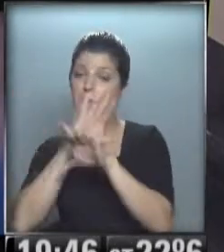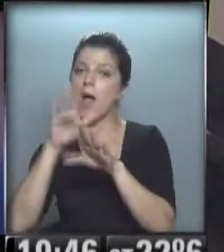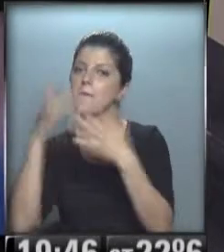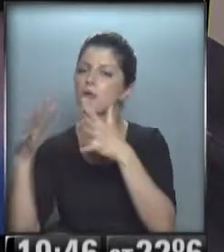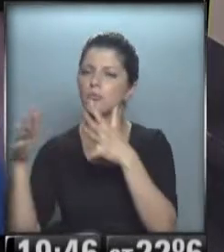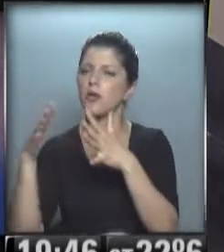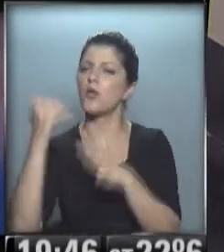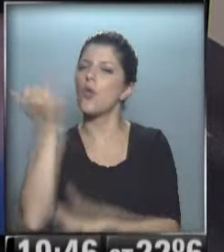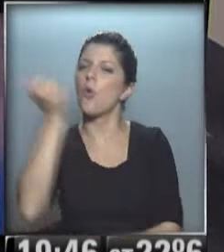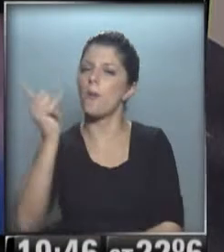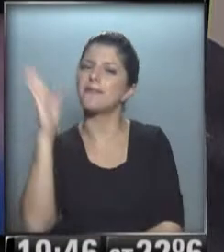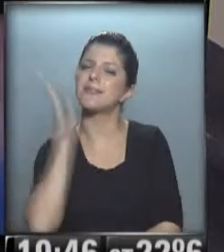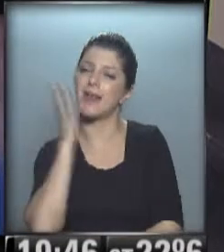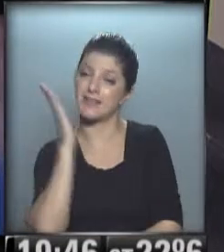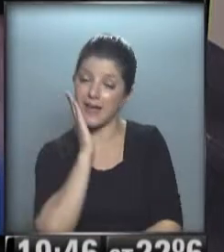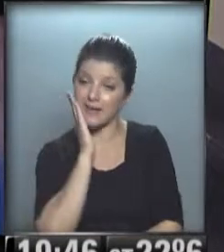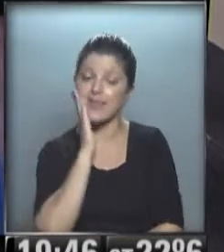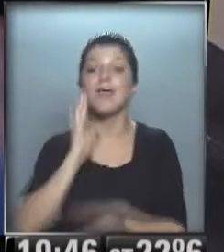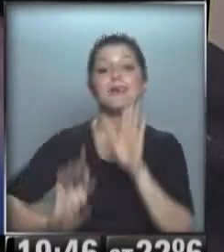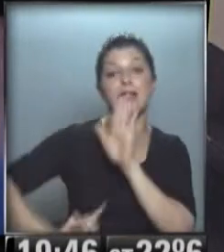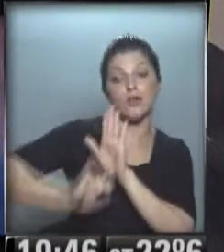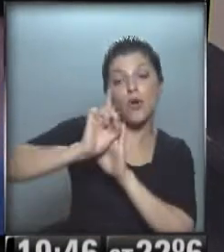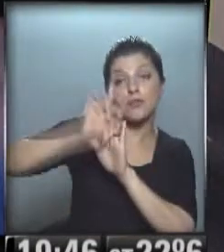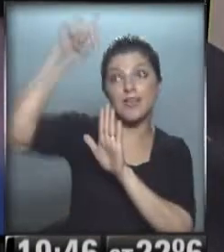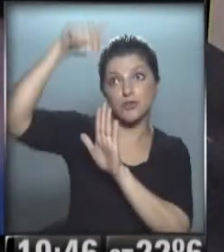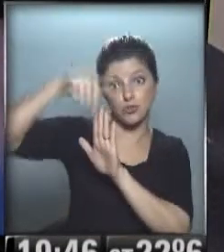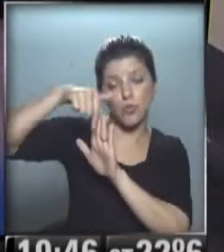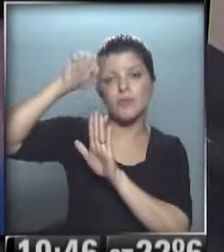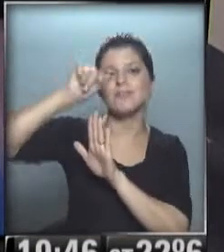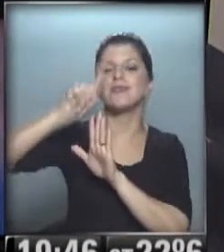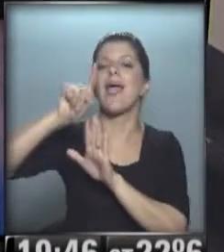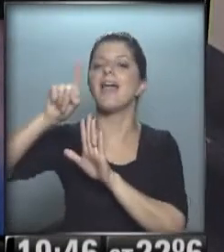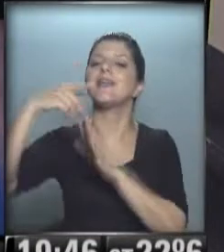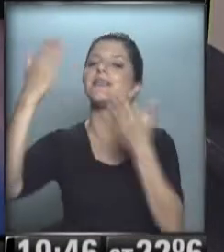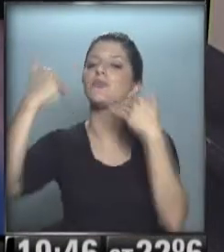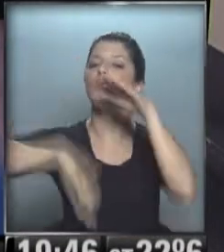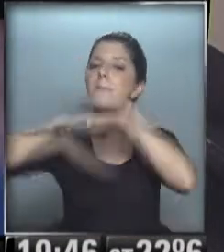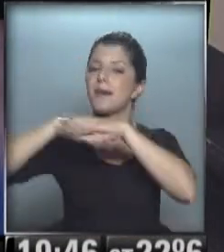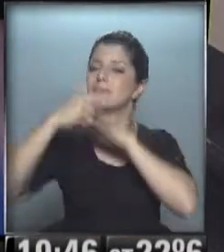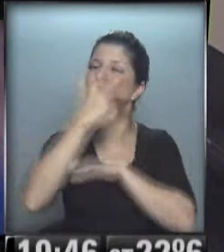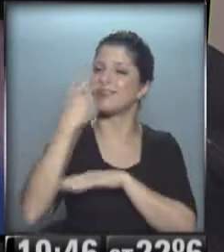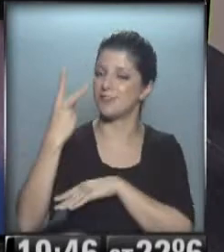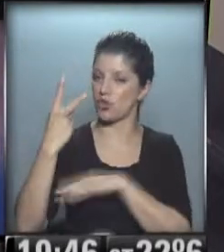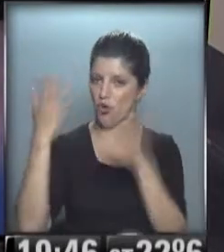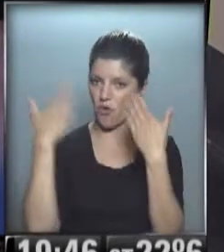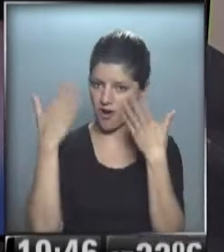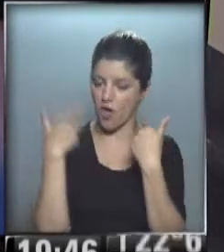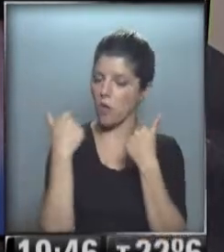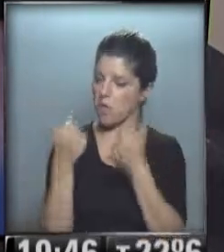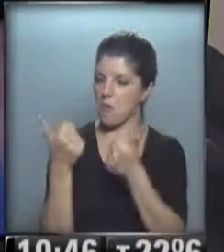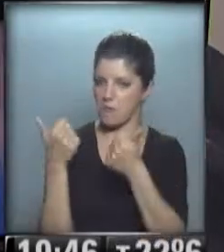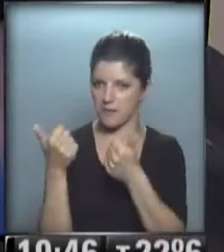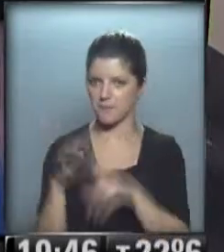a partir de la tarde y en el norte de la región sur del litoral Córdoba, allí las temperaturas máximas rondarán los 32 grados con excelentes